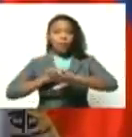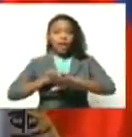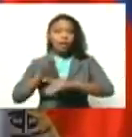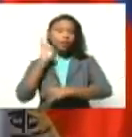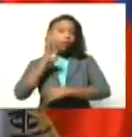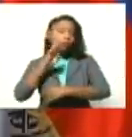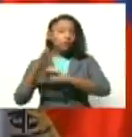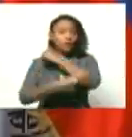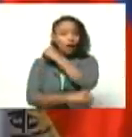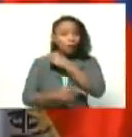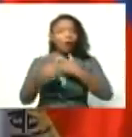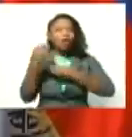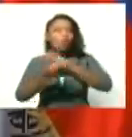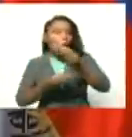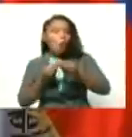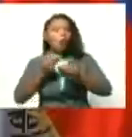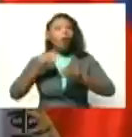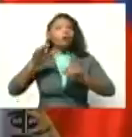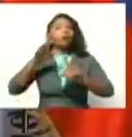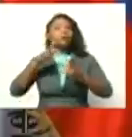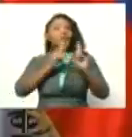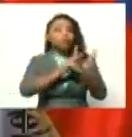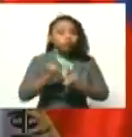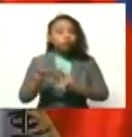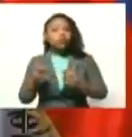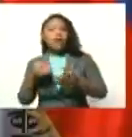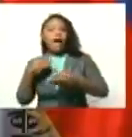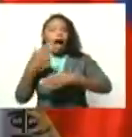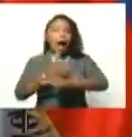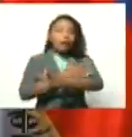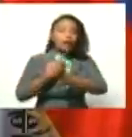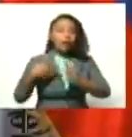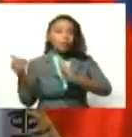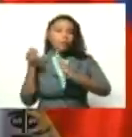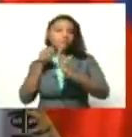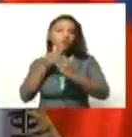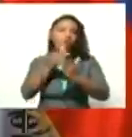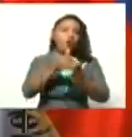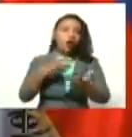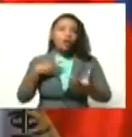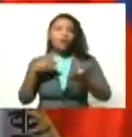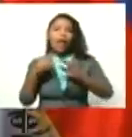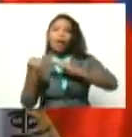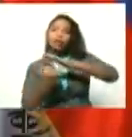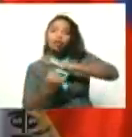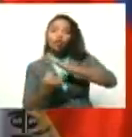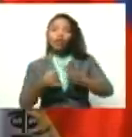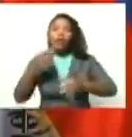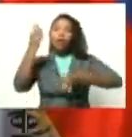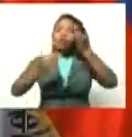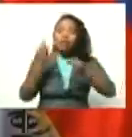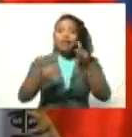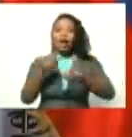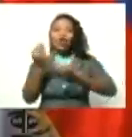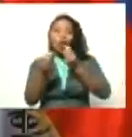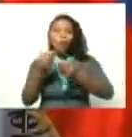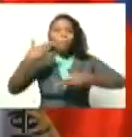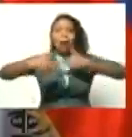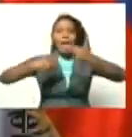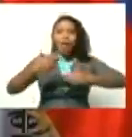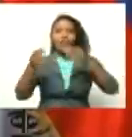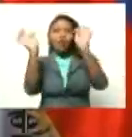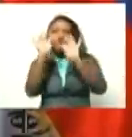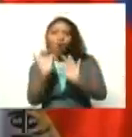cómo ante el ataque, obviamente, de los órganos de justicia, los delincuentes van buscando la